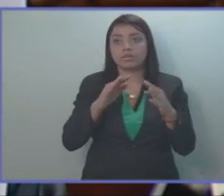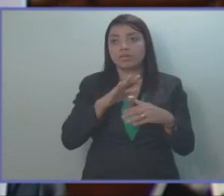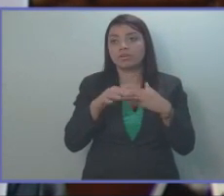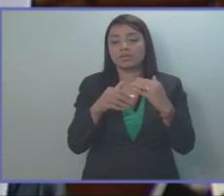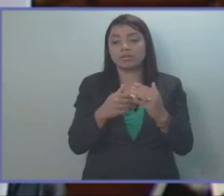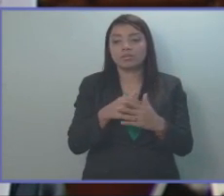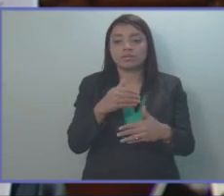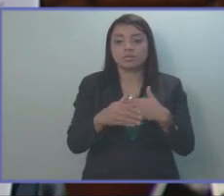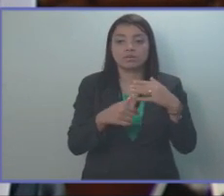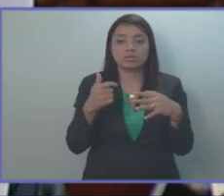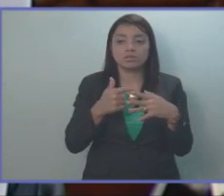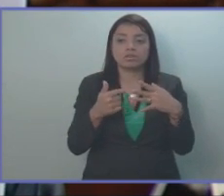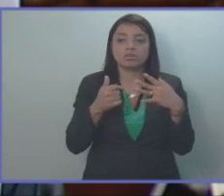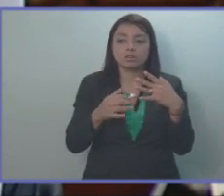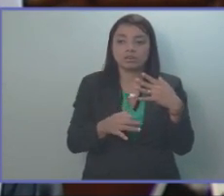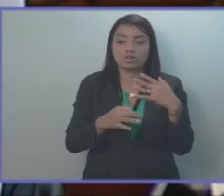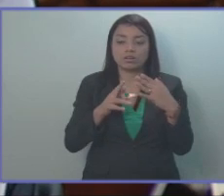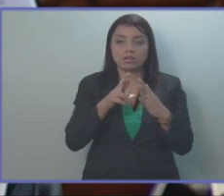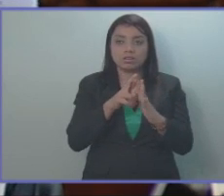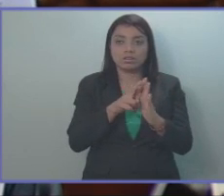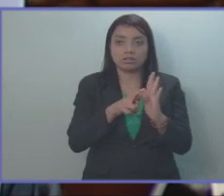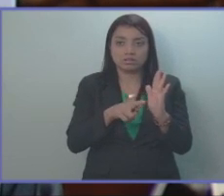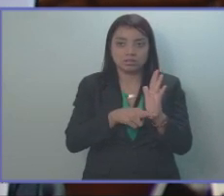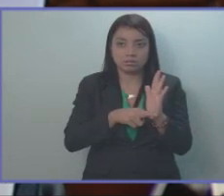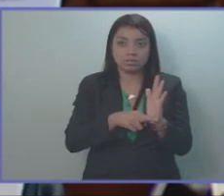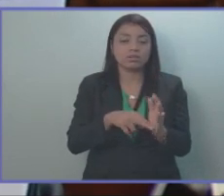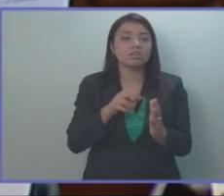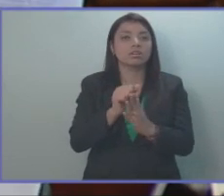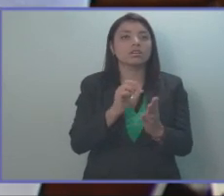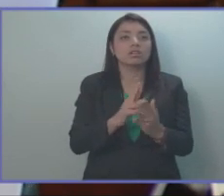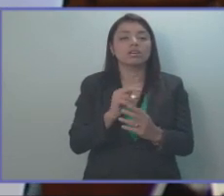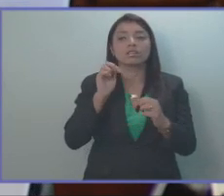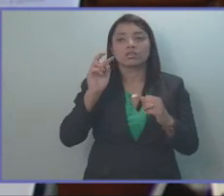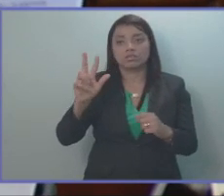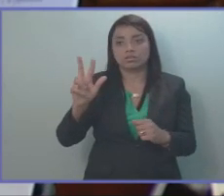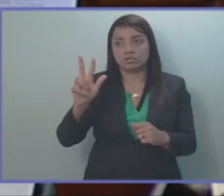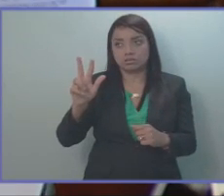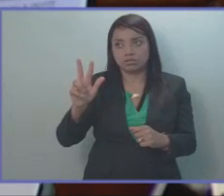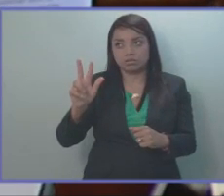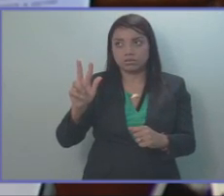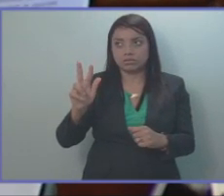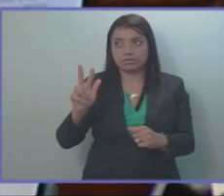la presente ley y su reglamento. Artículo 3.